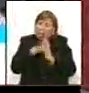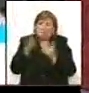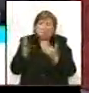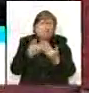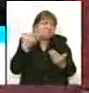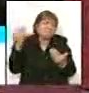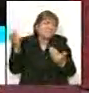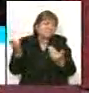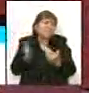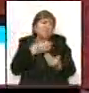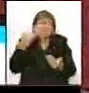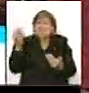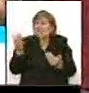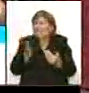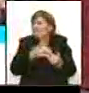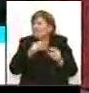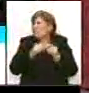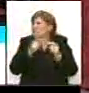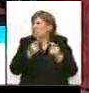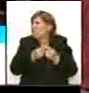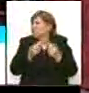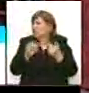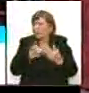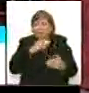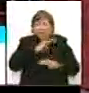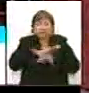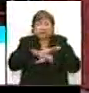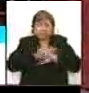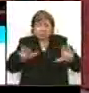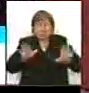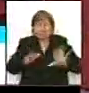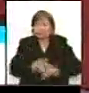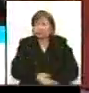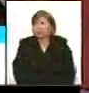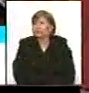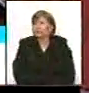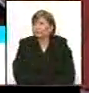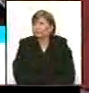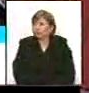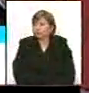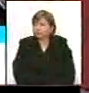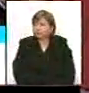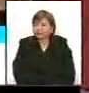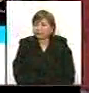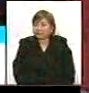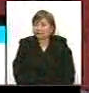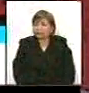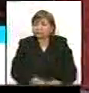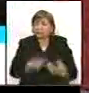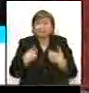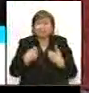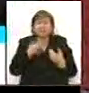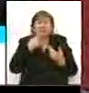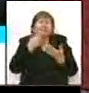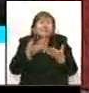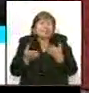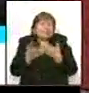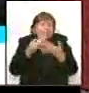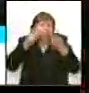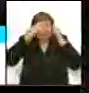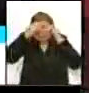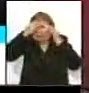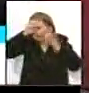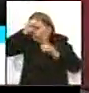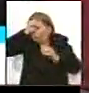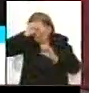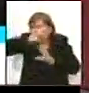regionales y obliguemos a que haya partidos nacionales y se acabó. Y asumamos la responsabilidad. Pero eso sería ignorar